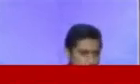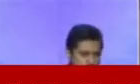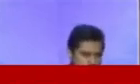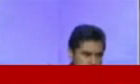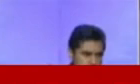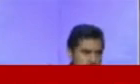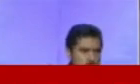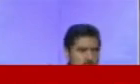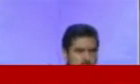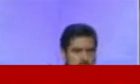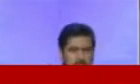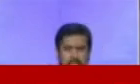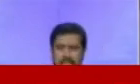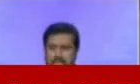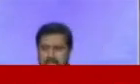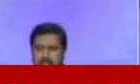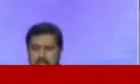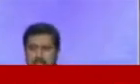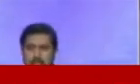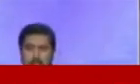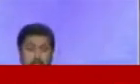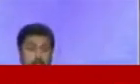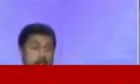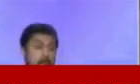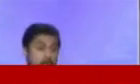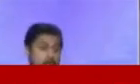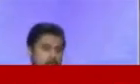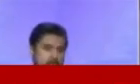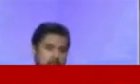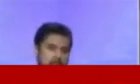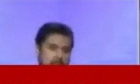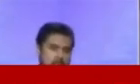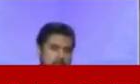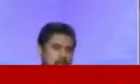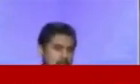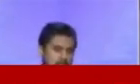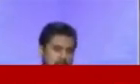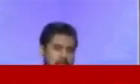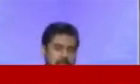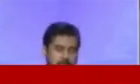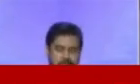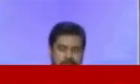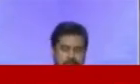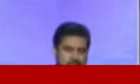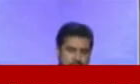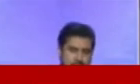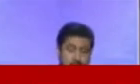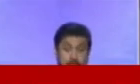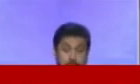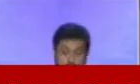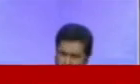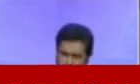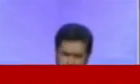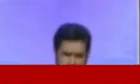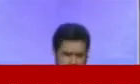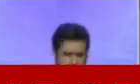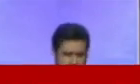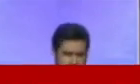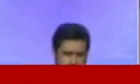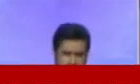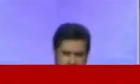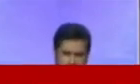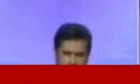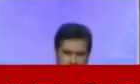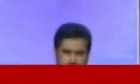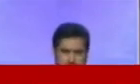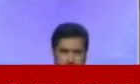podemos ponerlo en pantalla para ver de qué se trata. Mauro Guerra estaba solicitando dos cosas. Uno, que se atendieran controversias